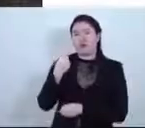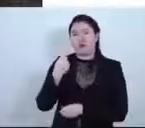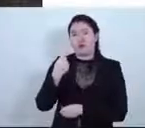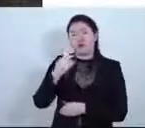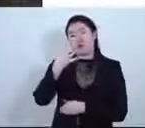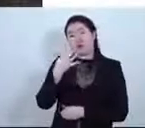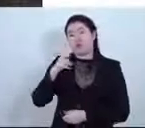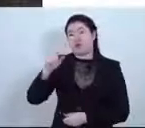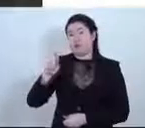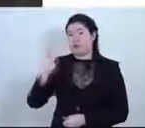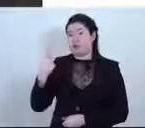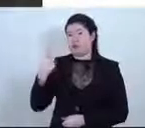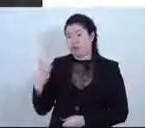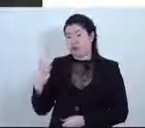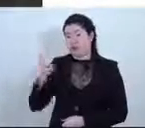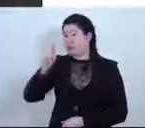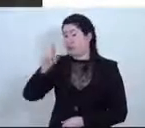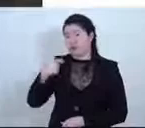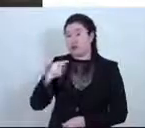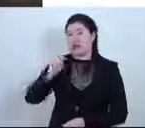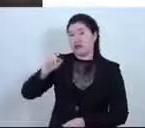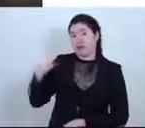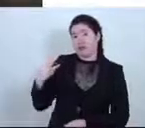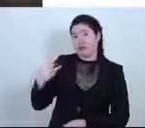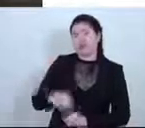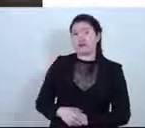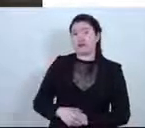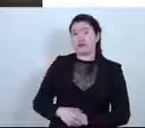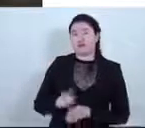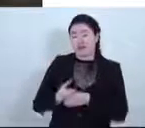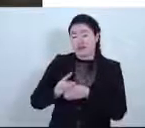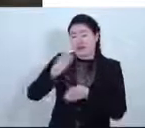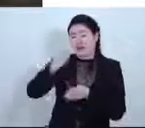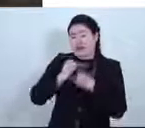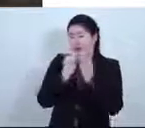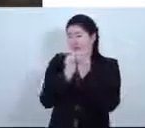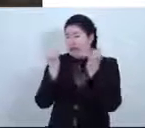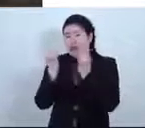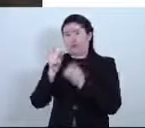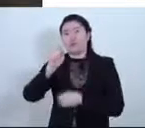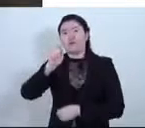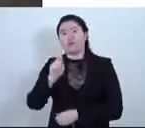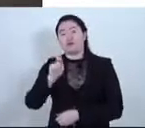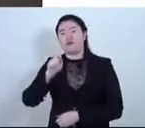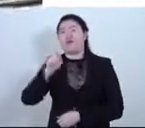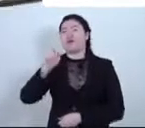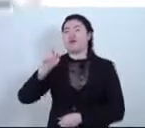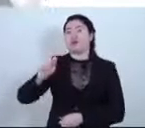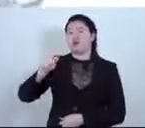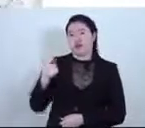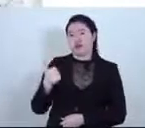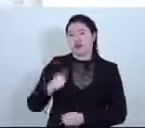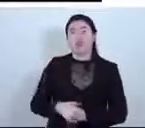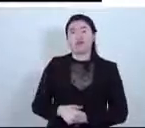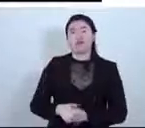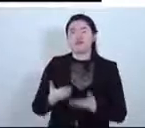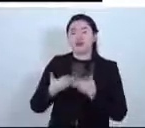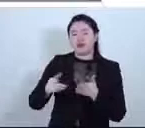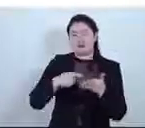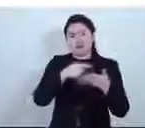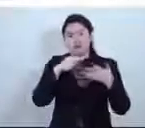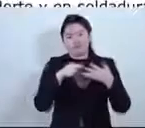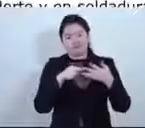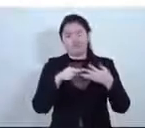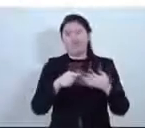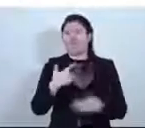4.1.3, conexión de la trabe T3, trabe punto trabe T6. Inciso B, se observan fracturas en los